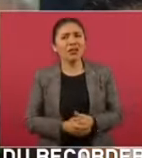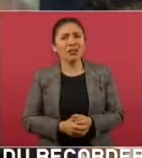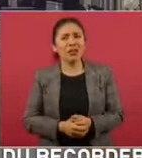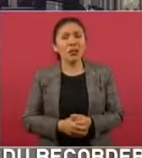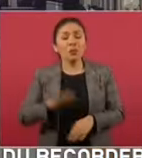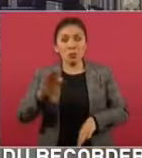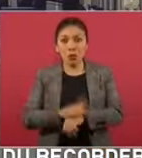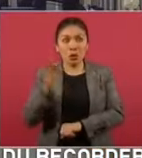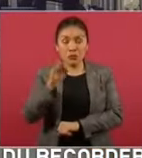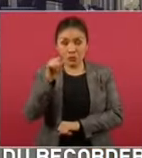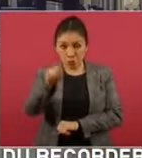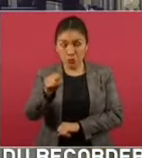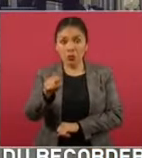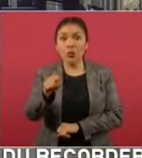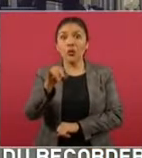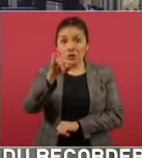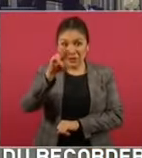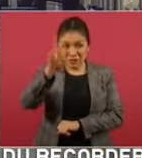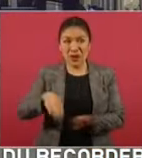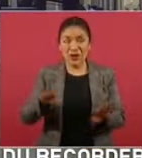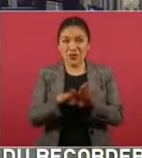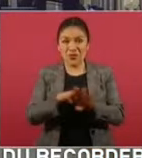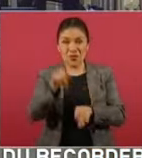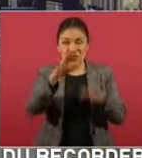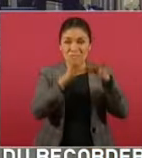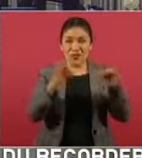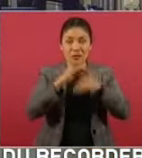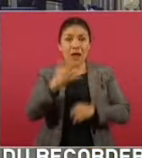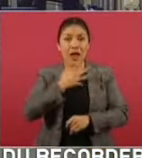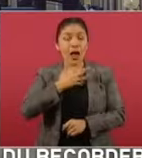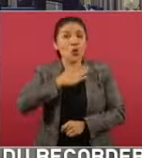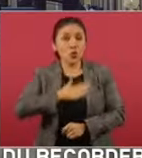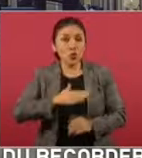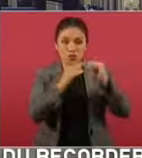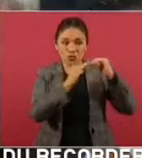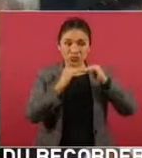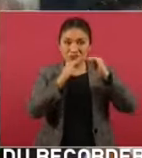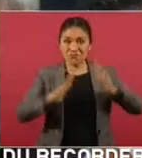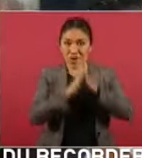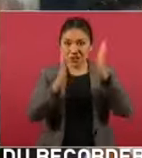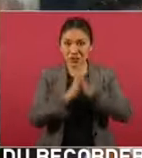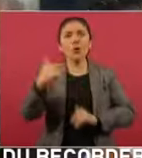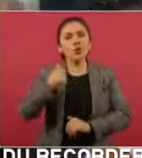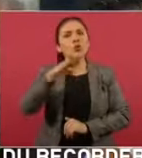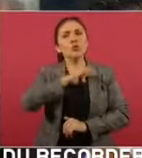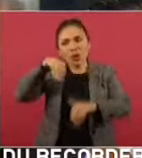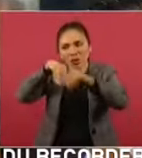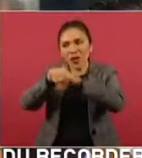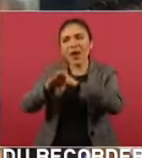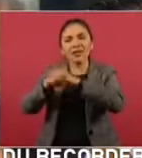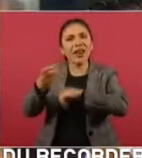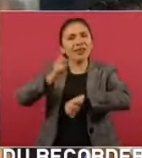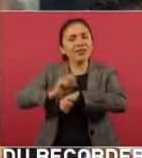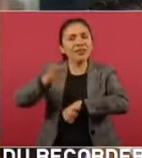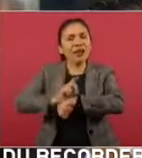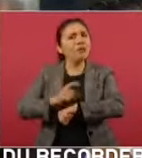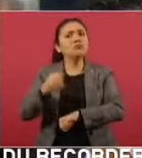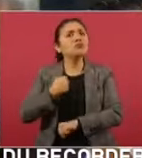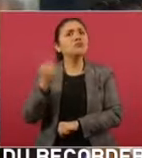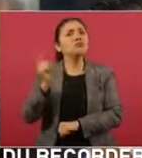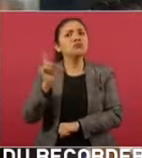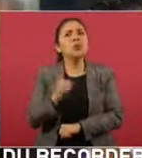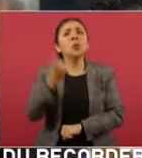tuviera am como lo dice hubiera democracia yo entraría todos los días y entró una vez al mes